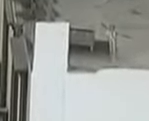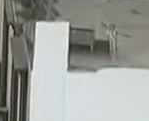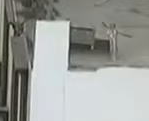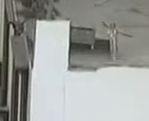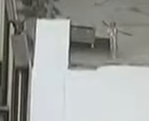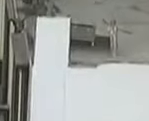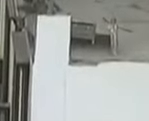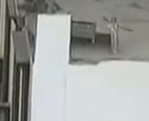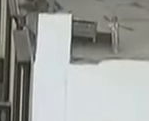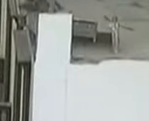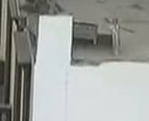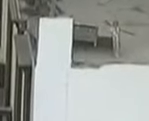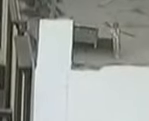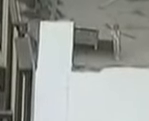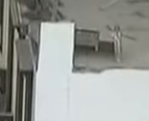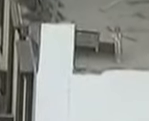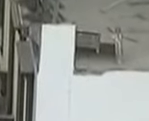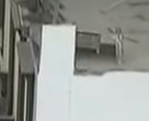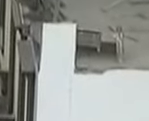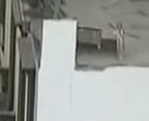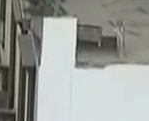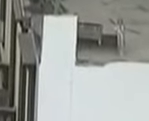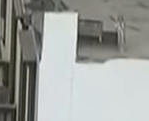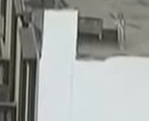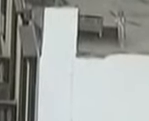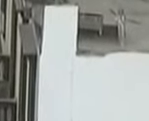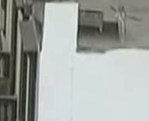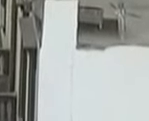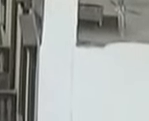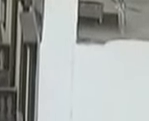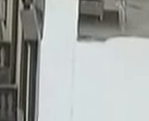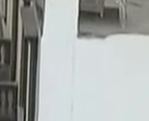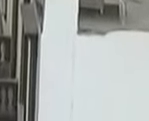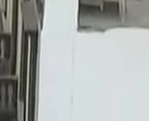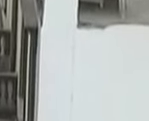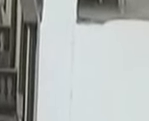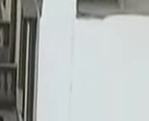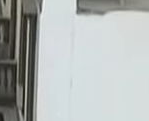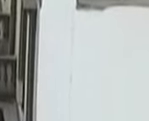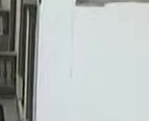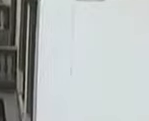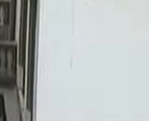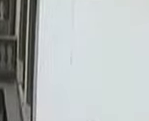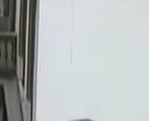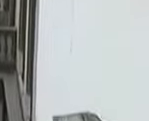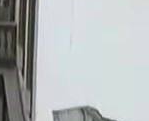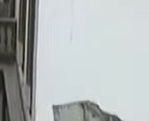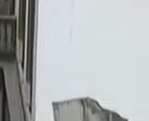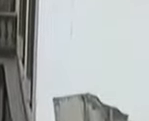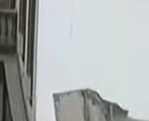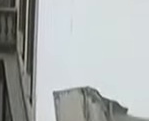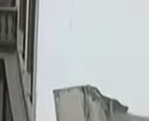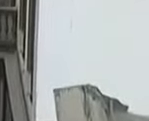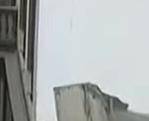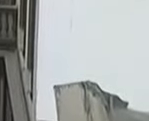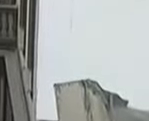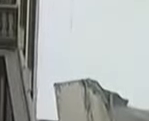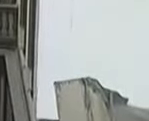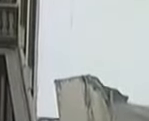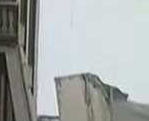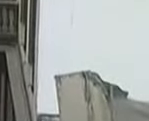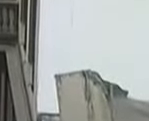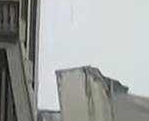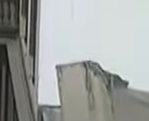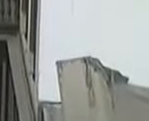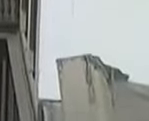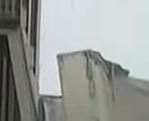Barranzuela, todo el gabinete ministerial, ya están pronto a llegar al Parlamento de la República.